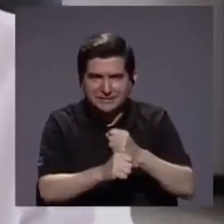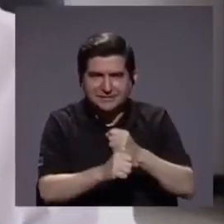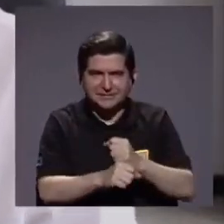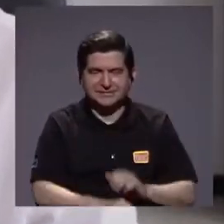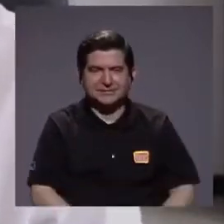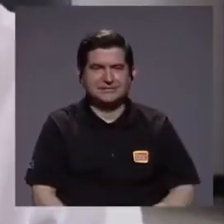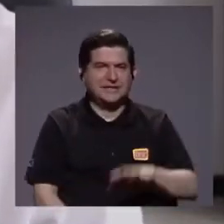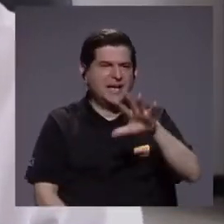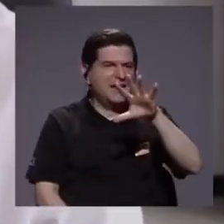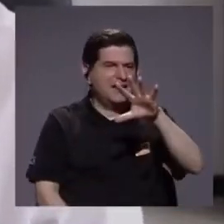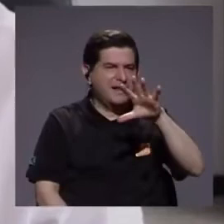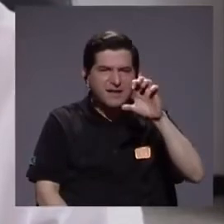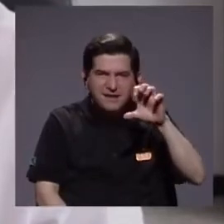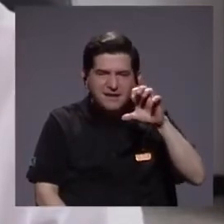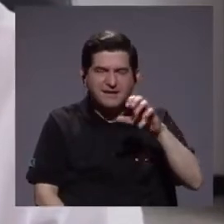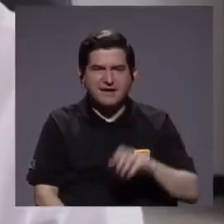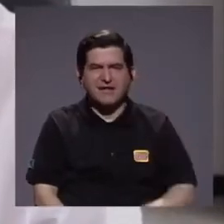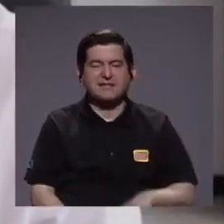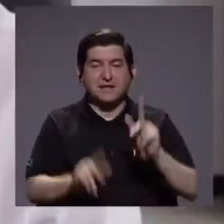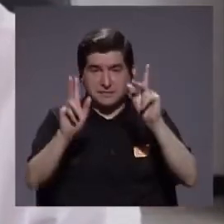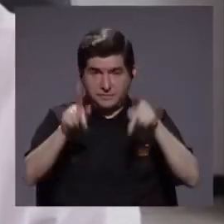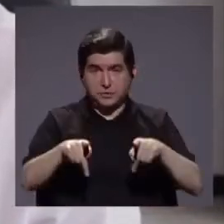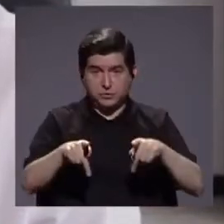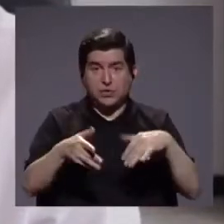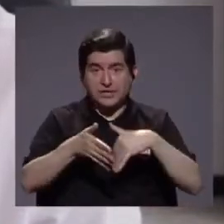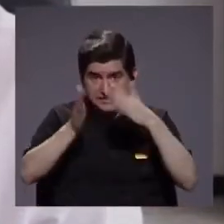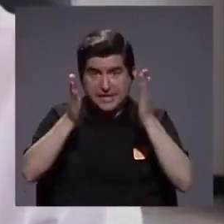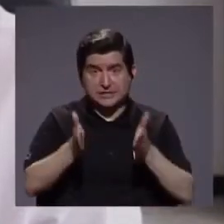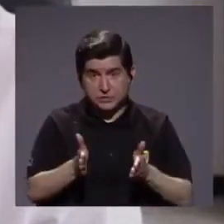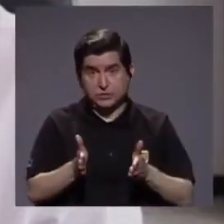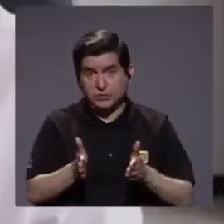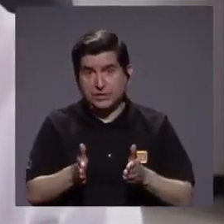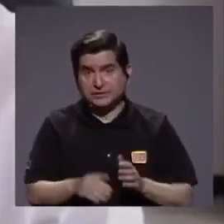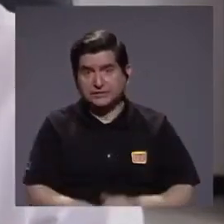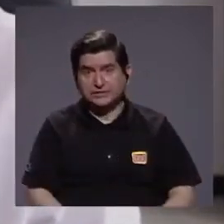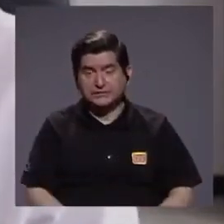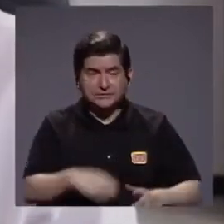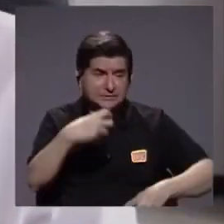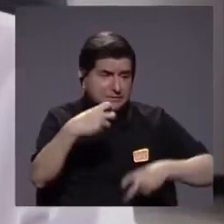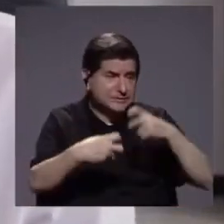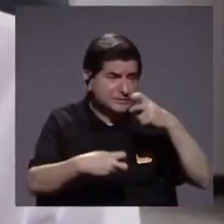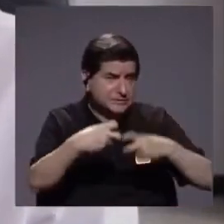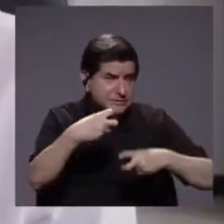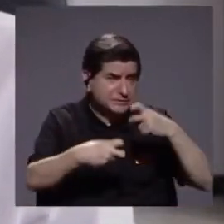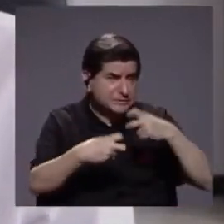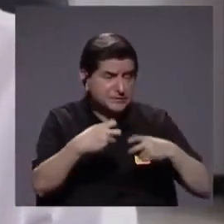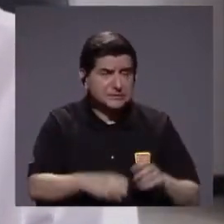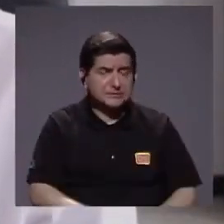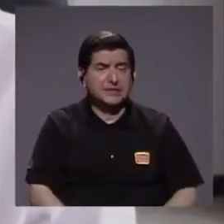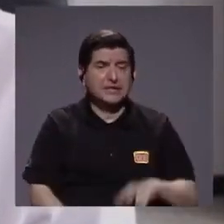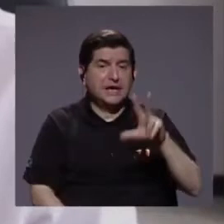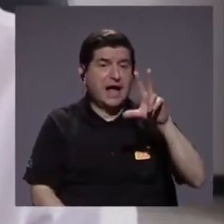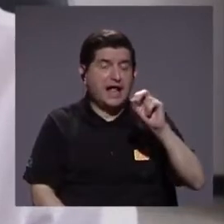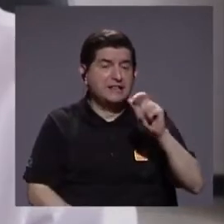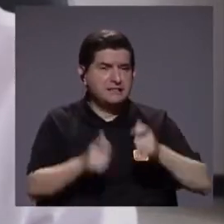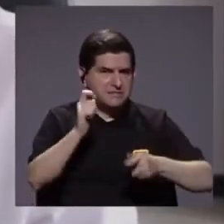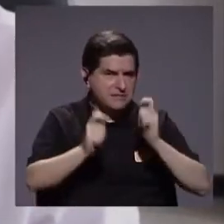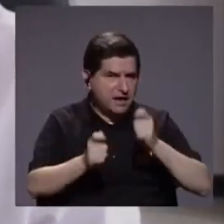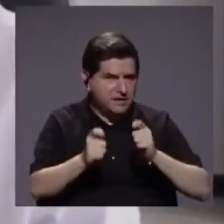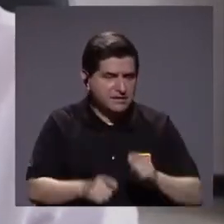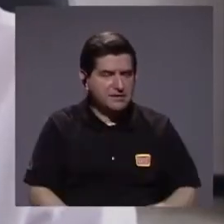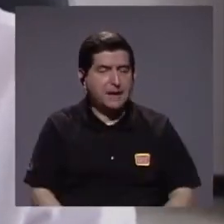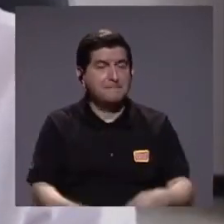para 500 personas, estudiantes, las problemáticas, esto al 30 de septiembre, las